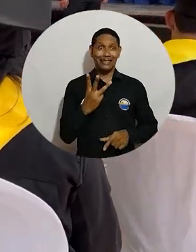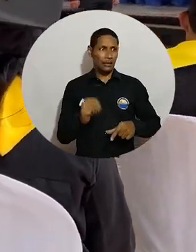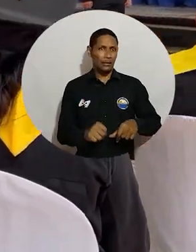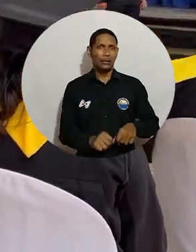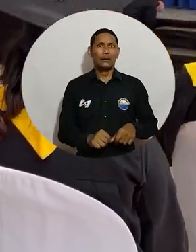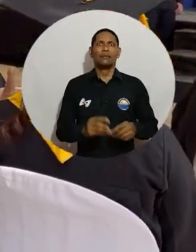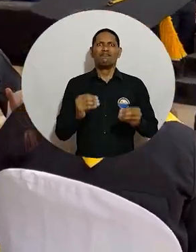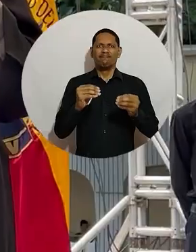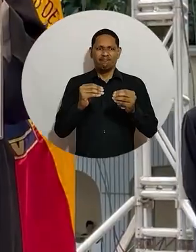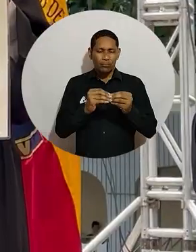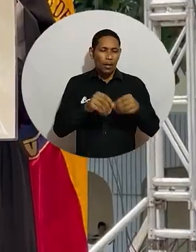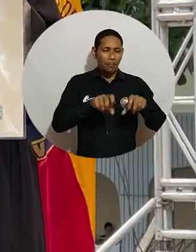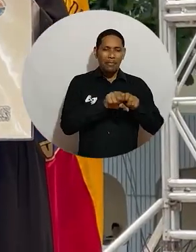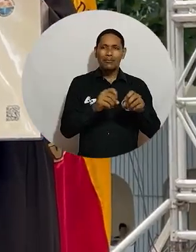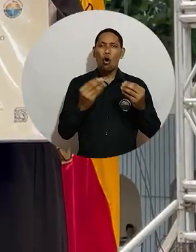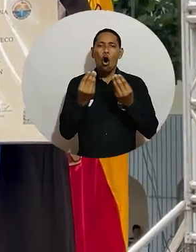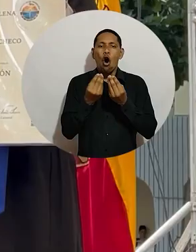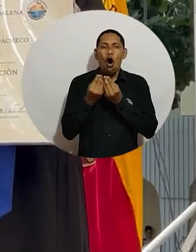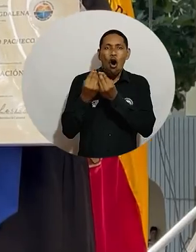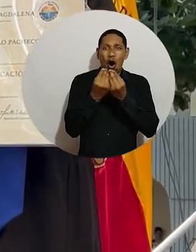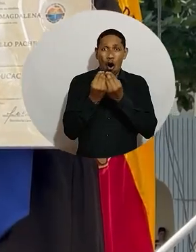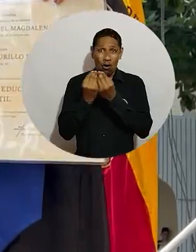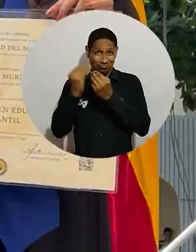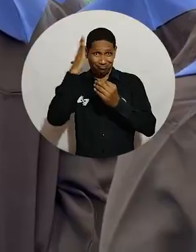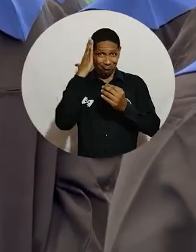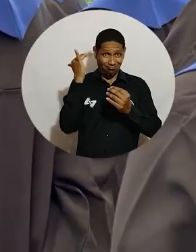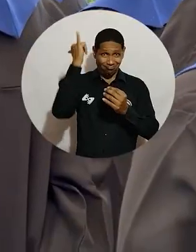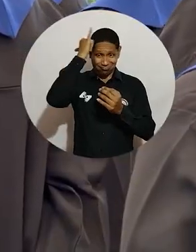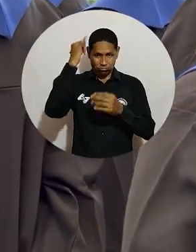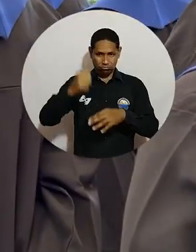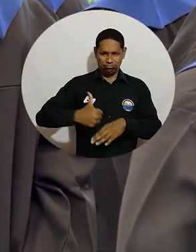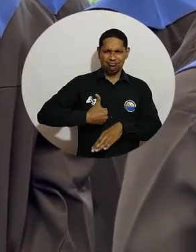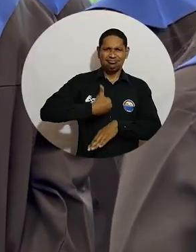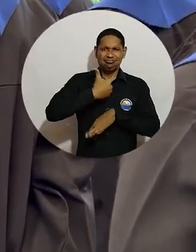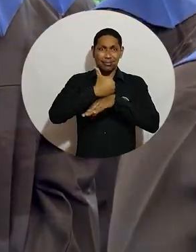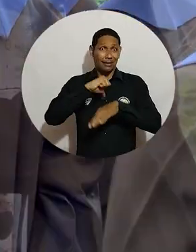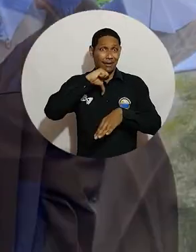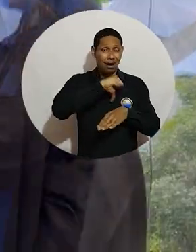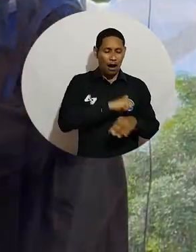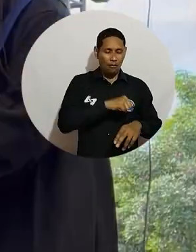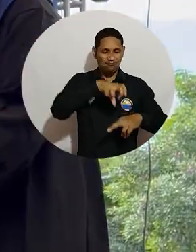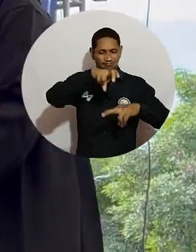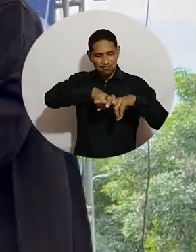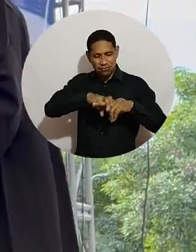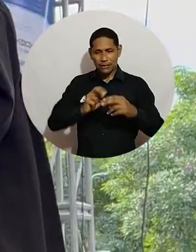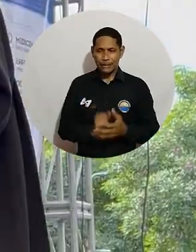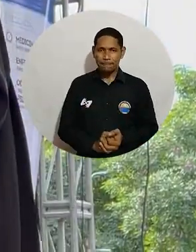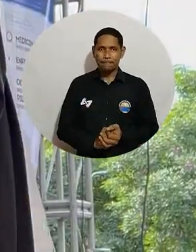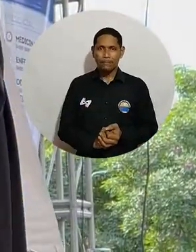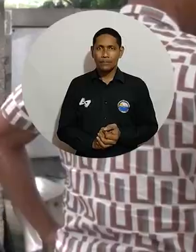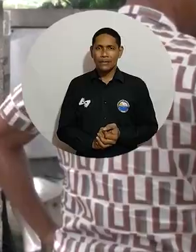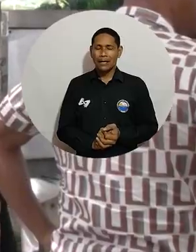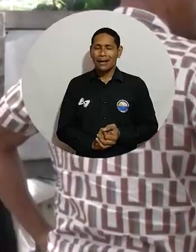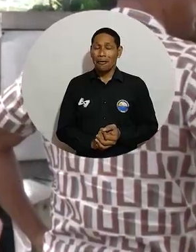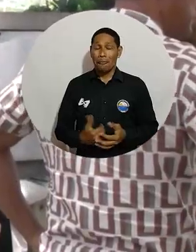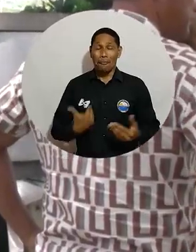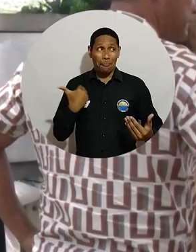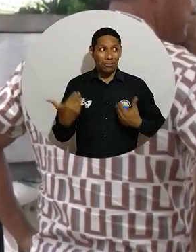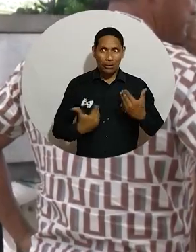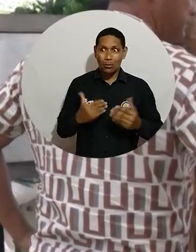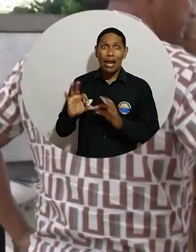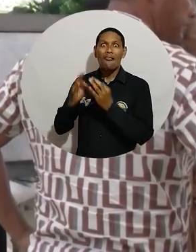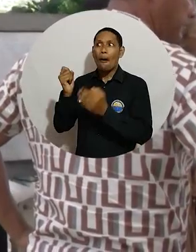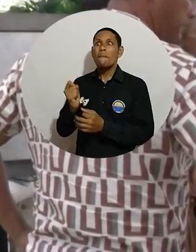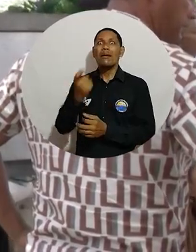titulación se realizaron tres ceremonias presididas por el Consejo Académico en cabeza del rector Pablo Vera Salazar. Una